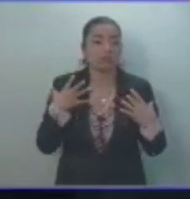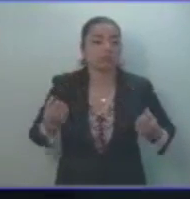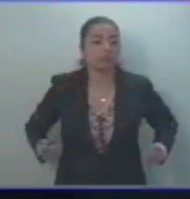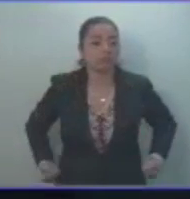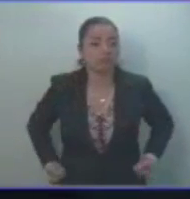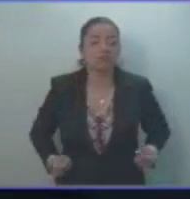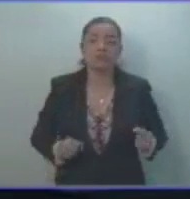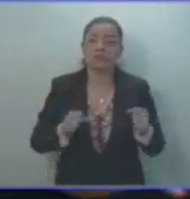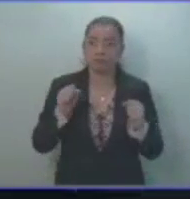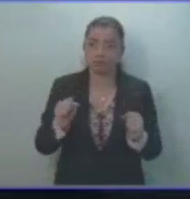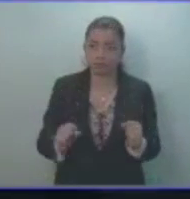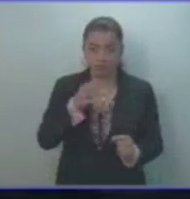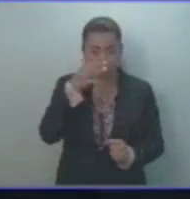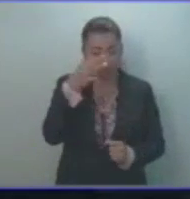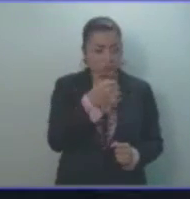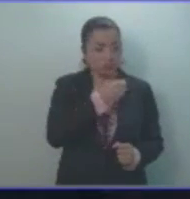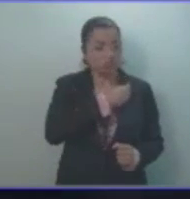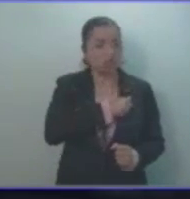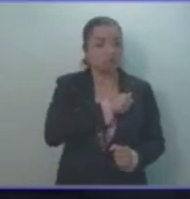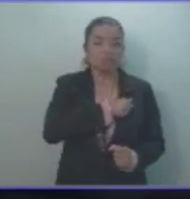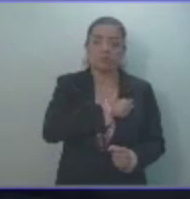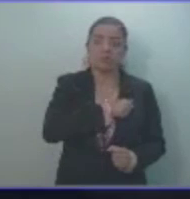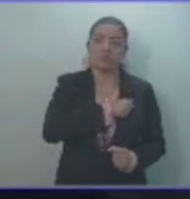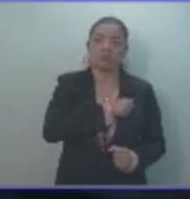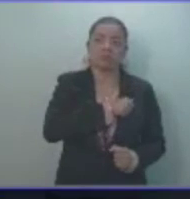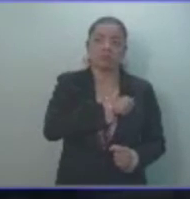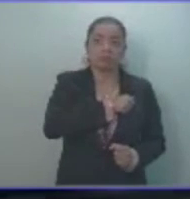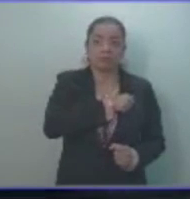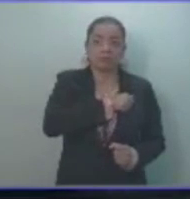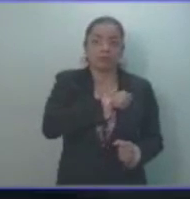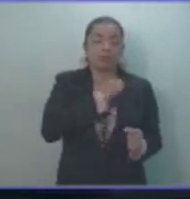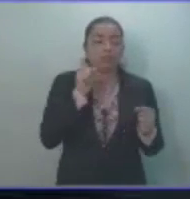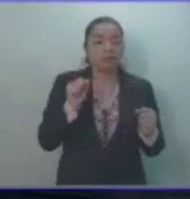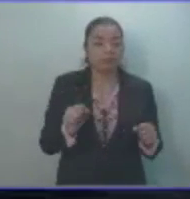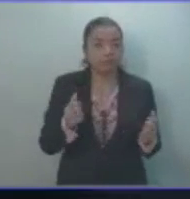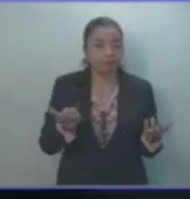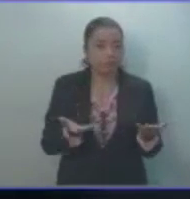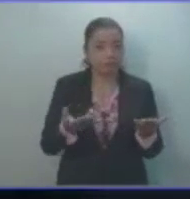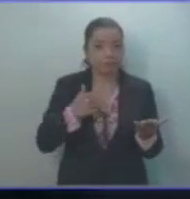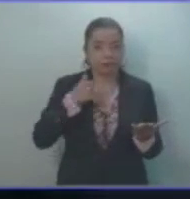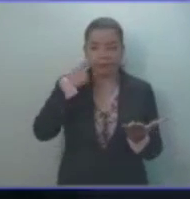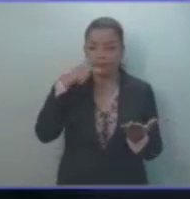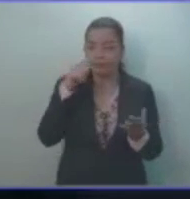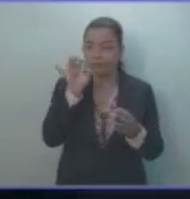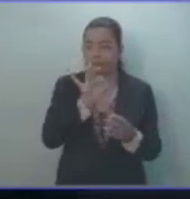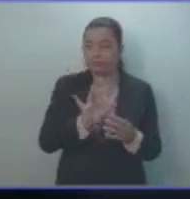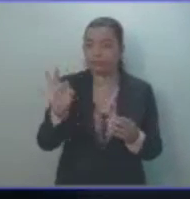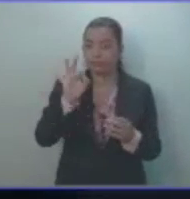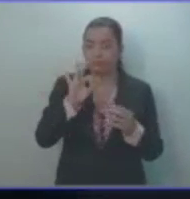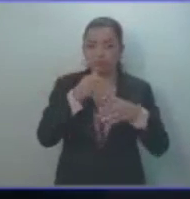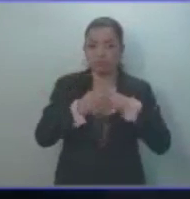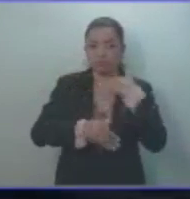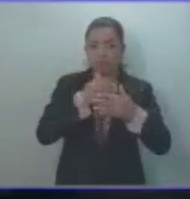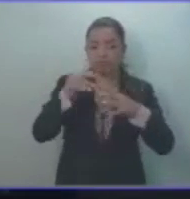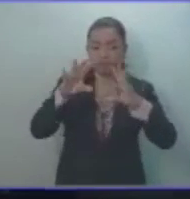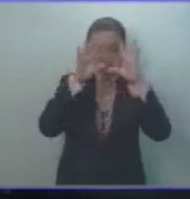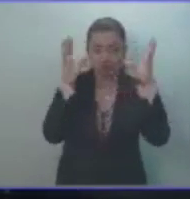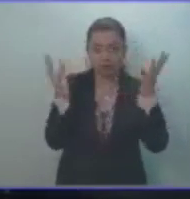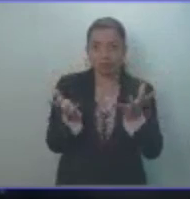va a tener la responsabilidad de encontrar la mejor tasa en el mercado